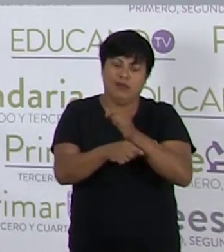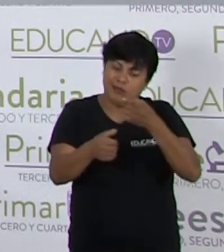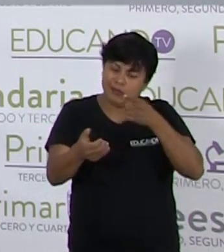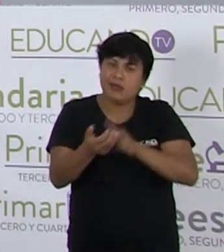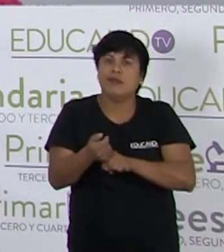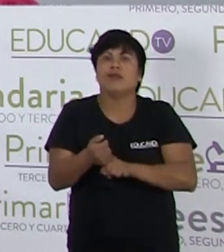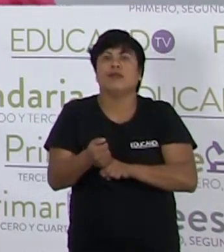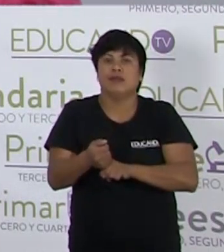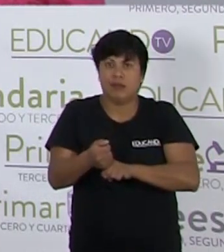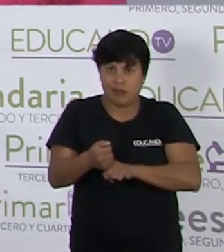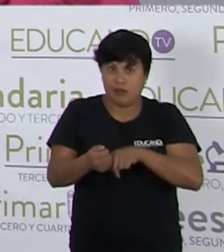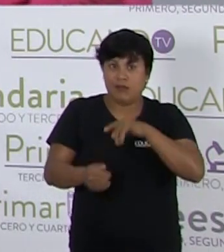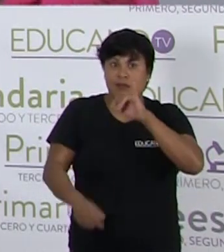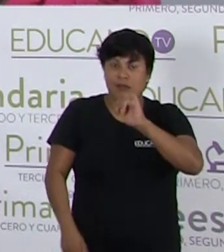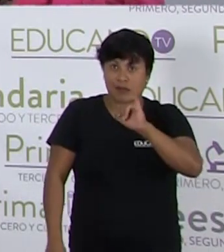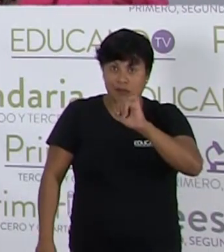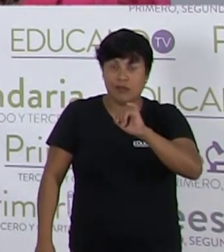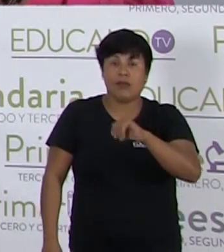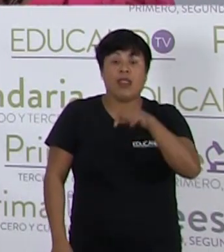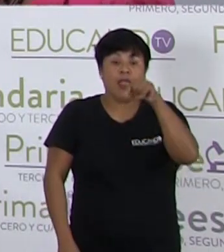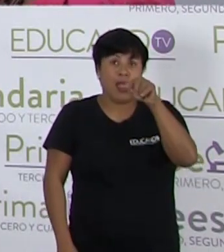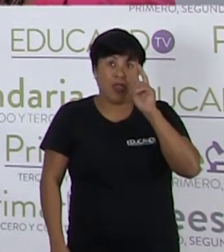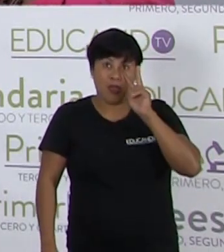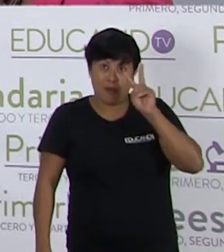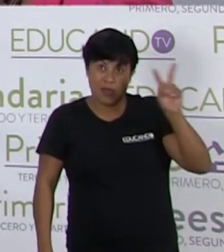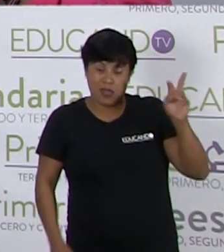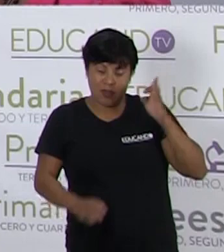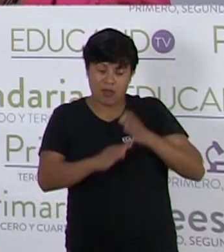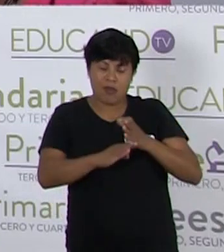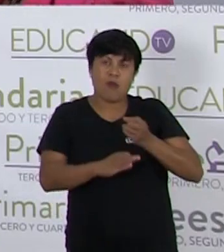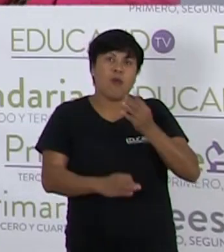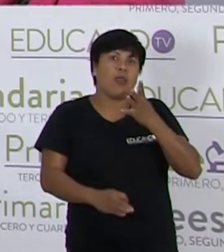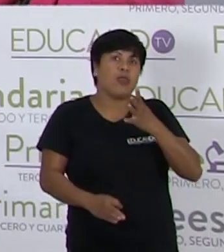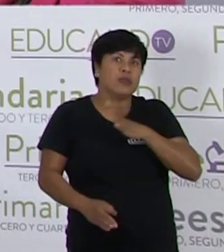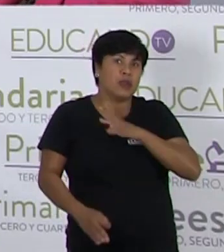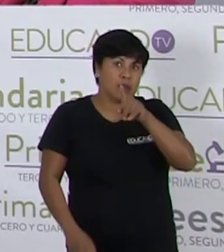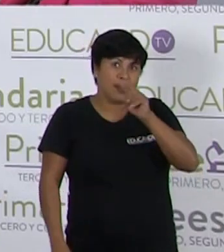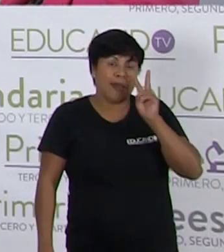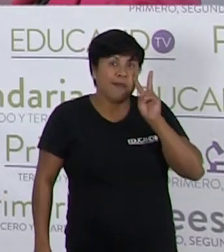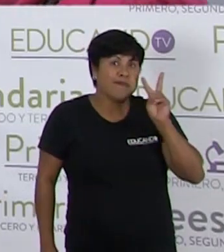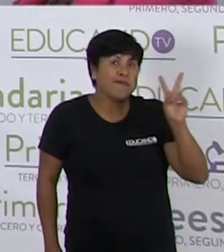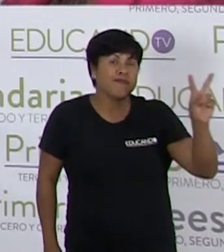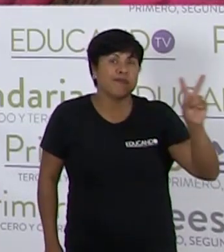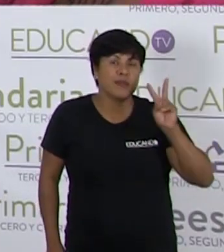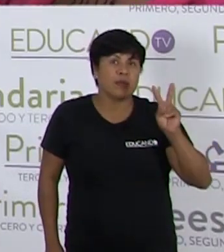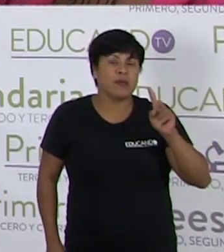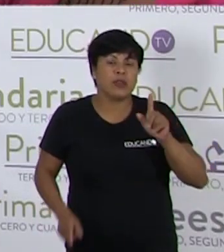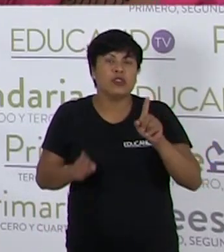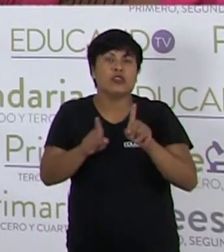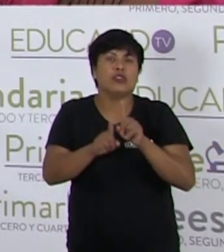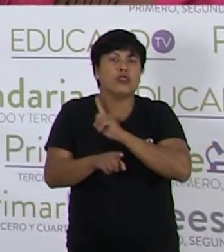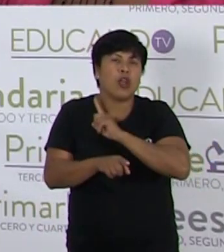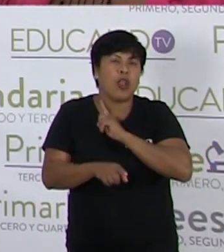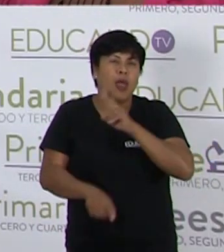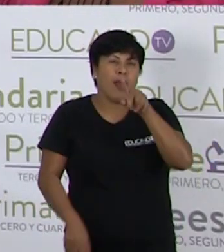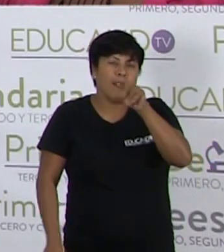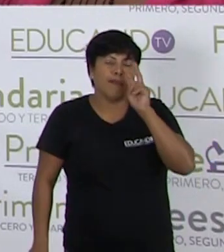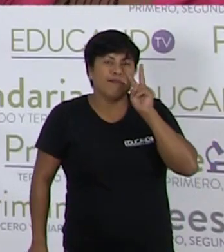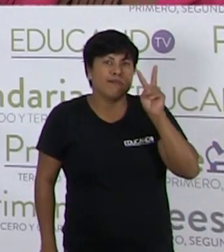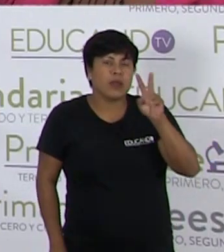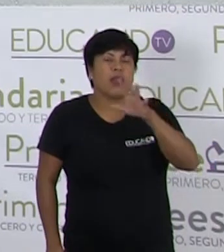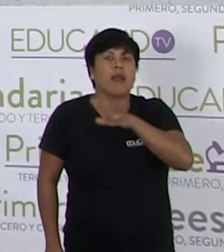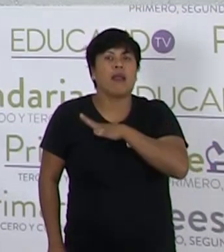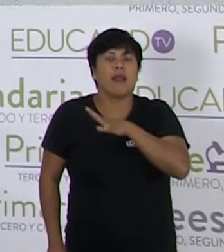automóviles, ¿sí? ¿Aquí de cuánto estamos hablando? Si observas, a simple vista vemos